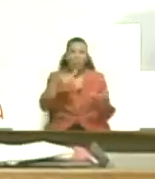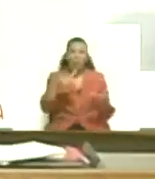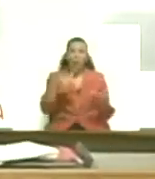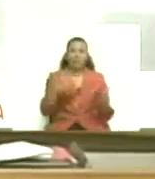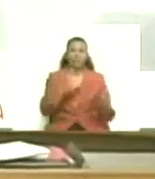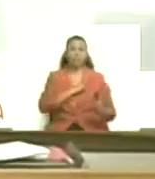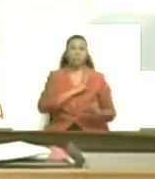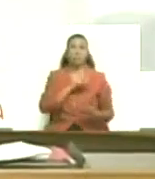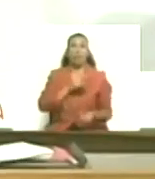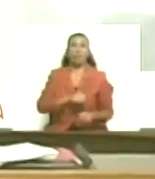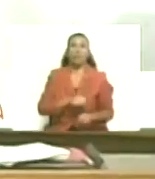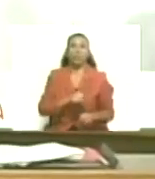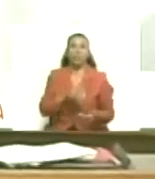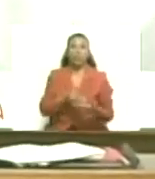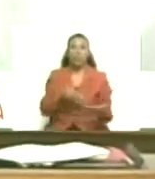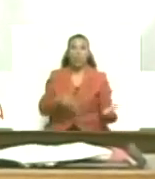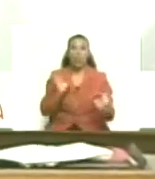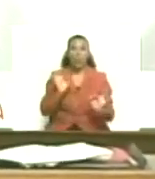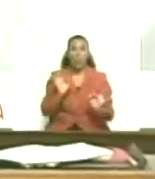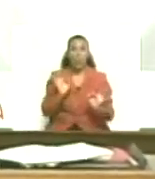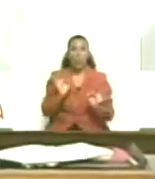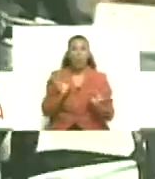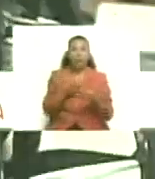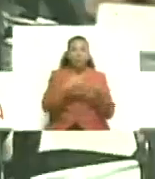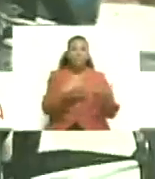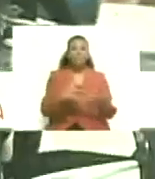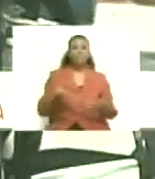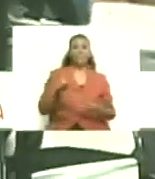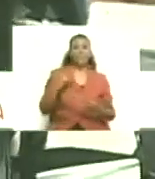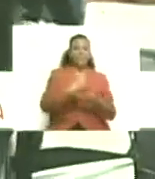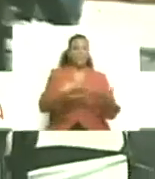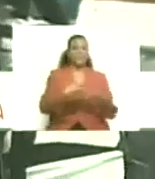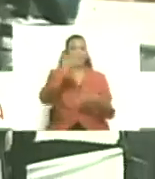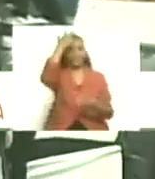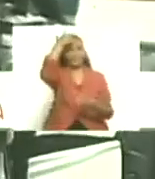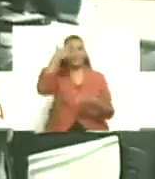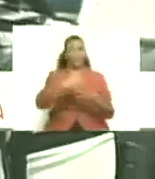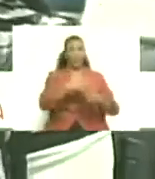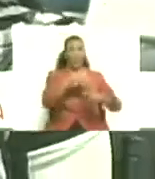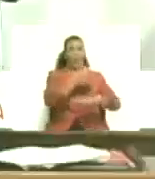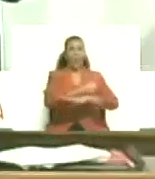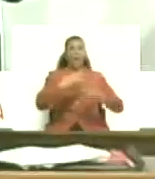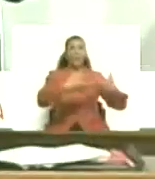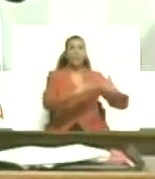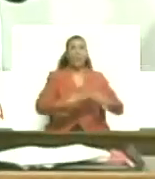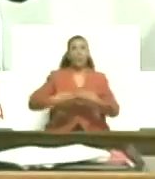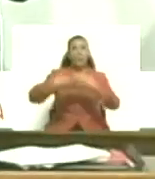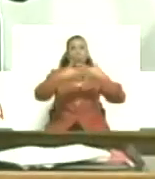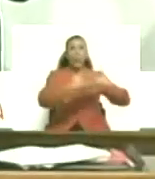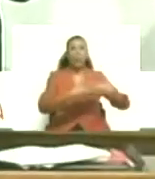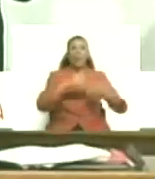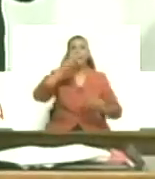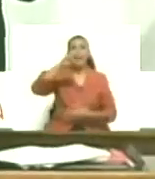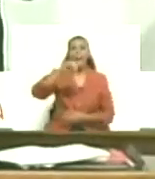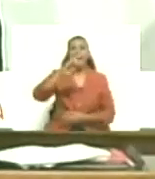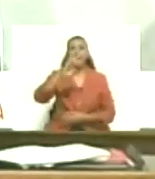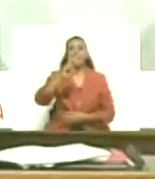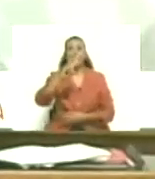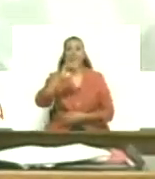papel, como lo jugaron los funcionarios norteamericanos Melville Weston